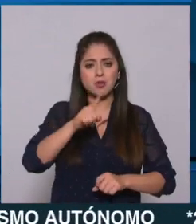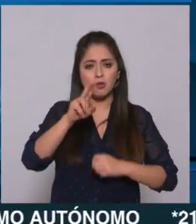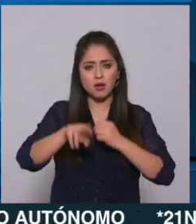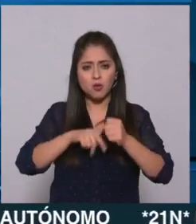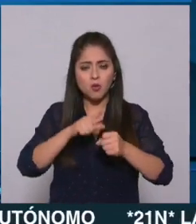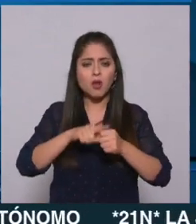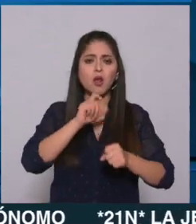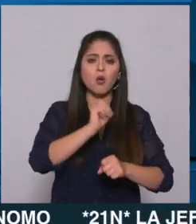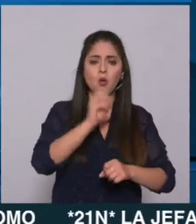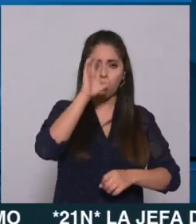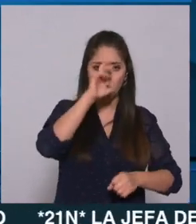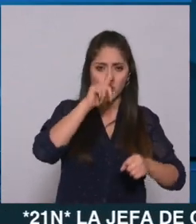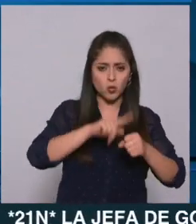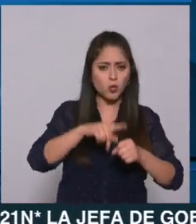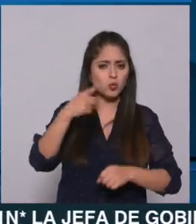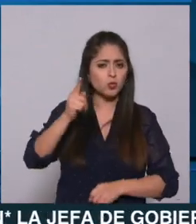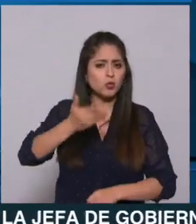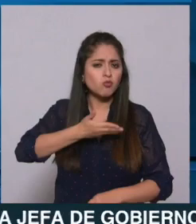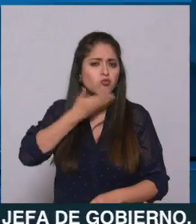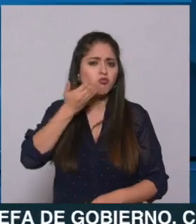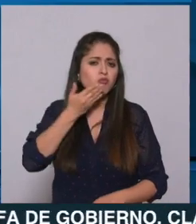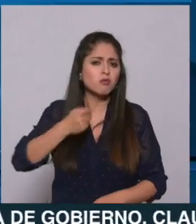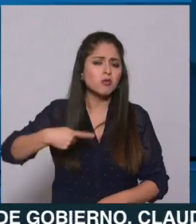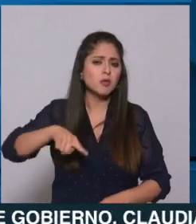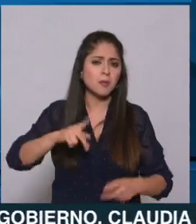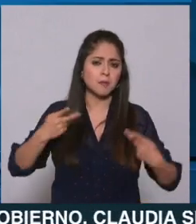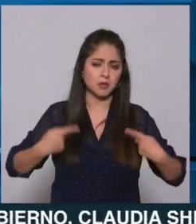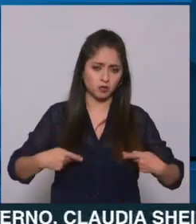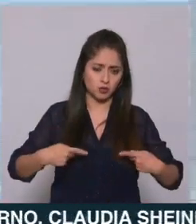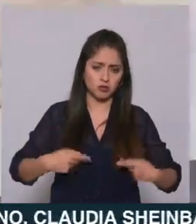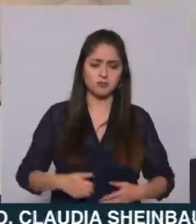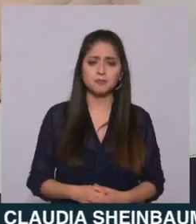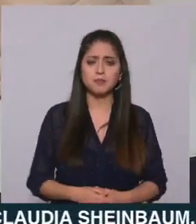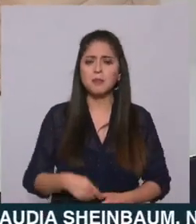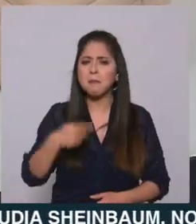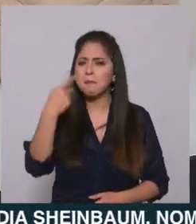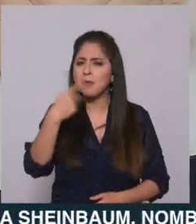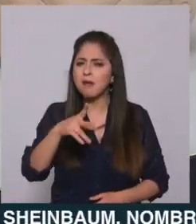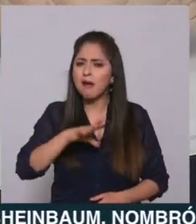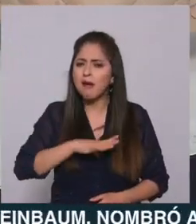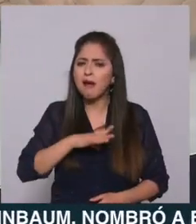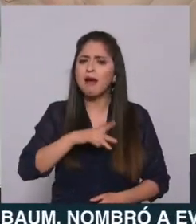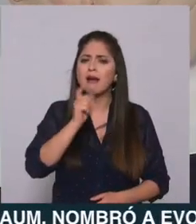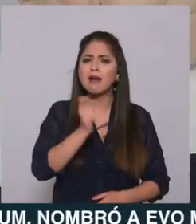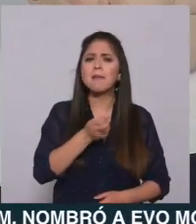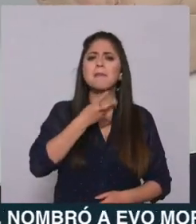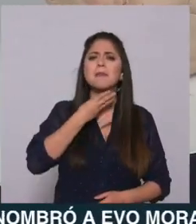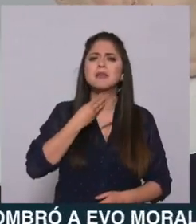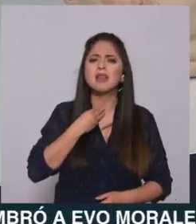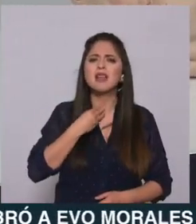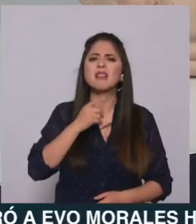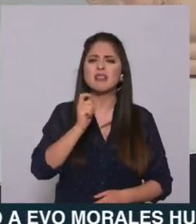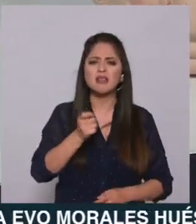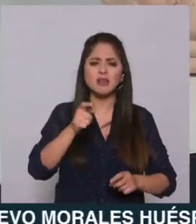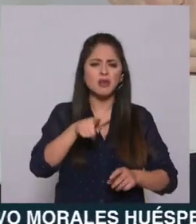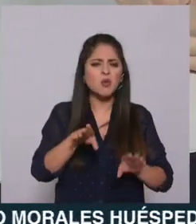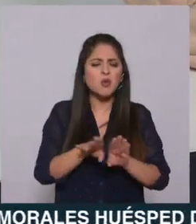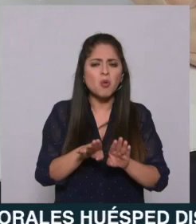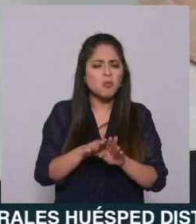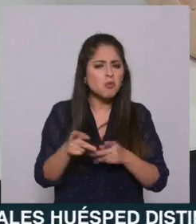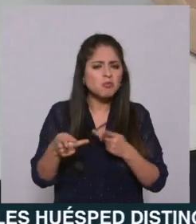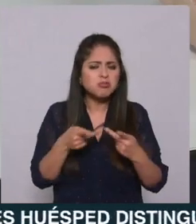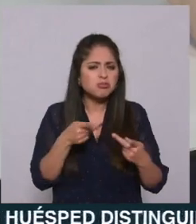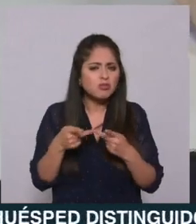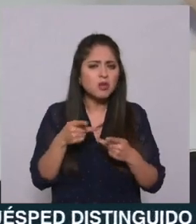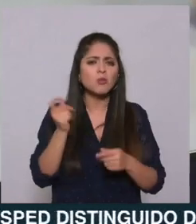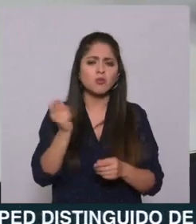de toda su gente. No hay de todo y hay hasta mezcal con denominación de origen, alcalde. Cuéntenos un poquito sobre este mezcal y por